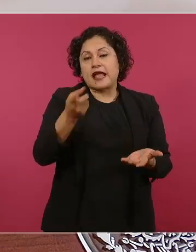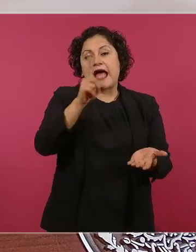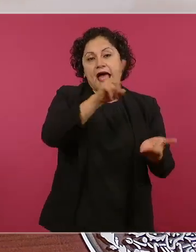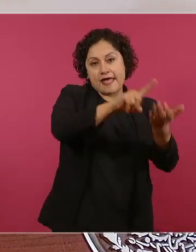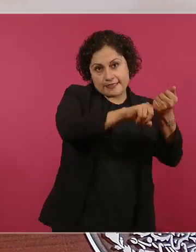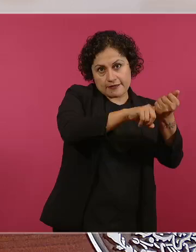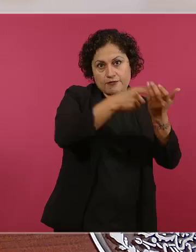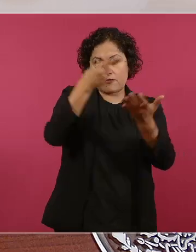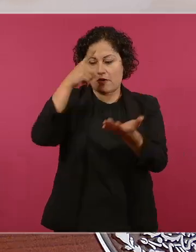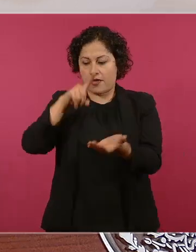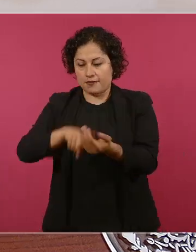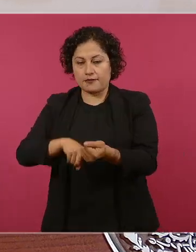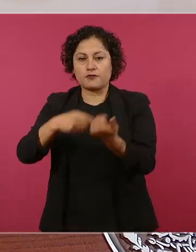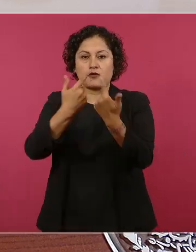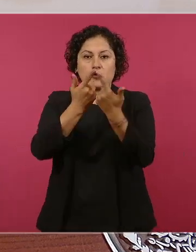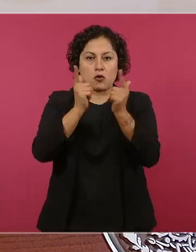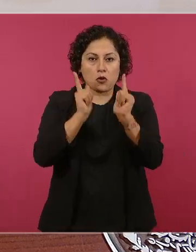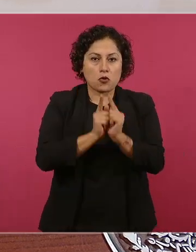políticos.